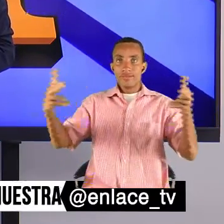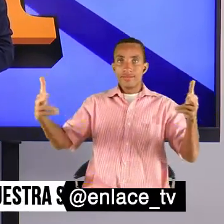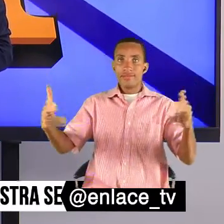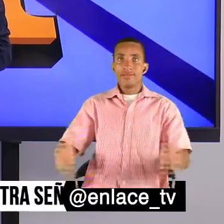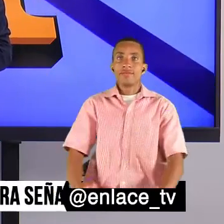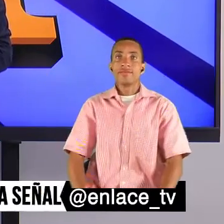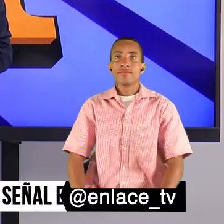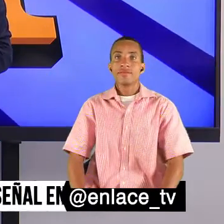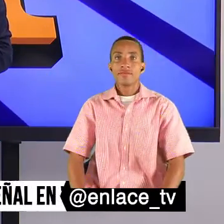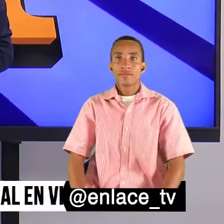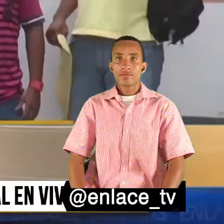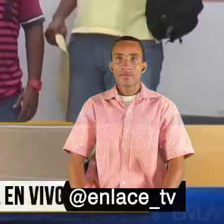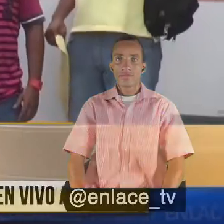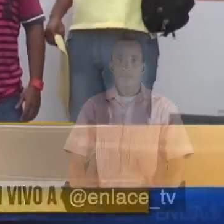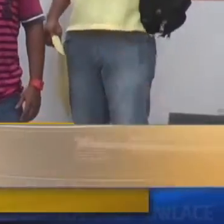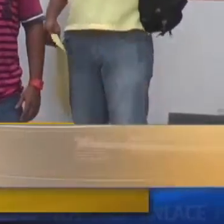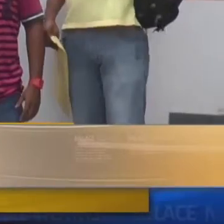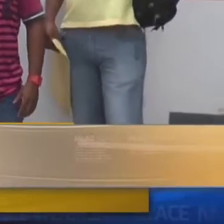emisión.